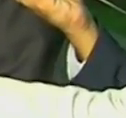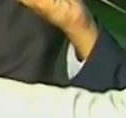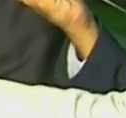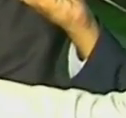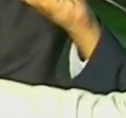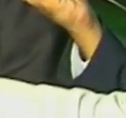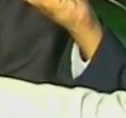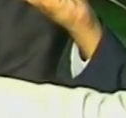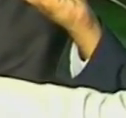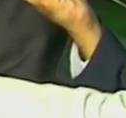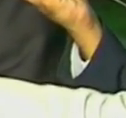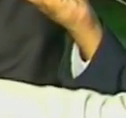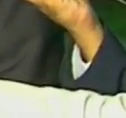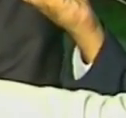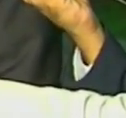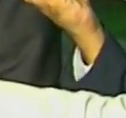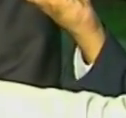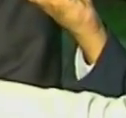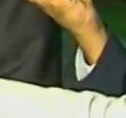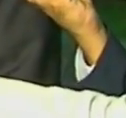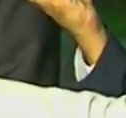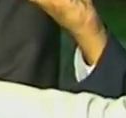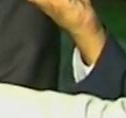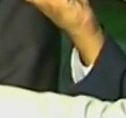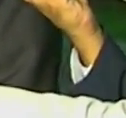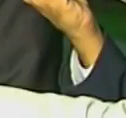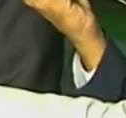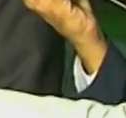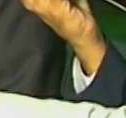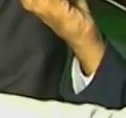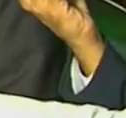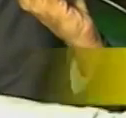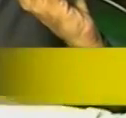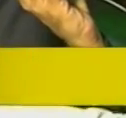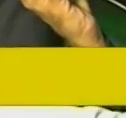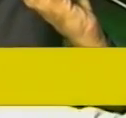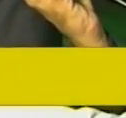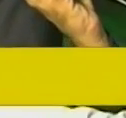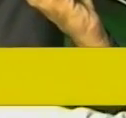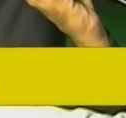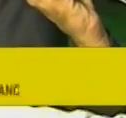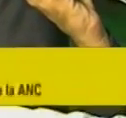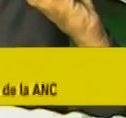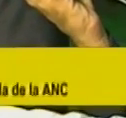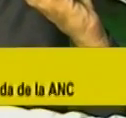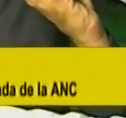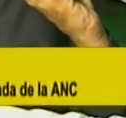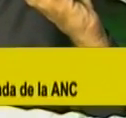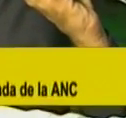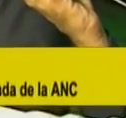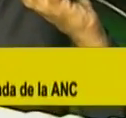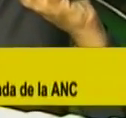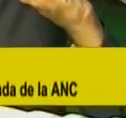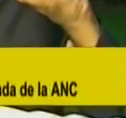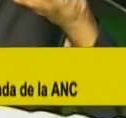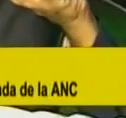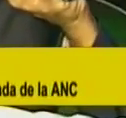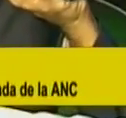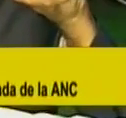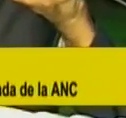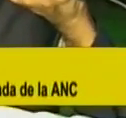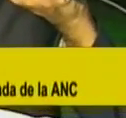hoy efectivamente, hoy se aprobaron 3 puntos en la sesión. En primer lugar, el acuerdo